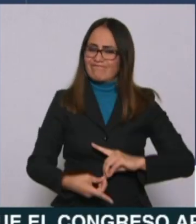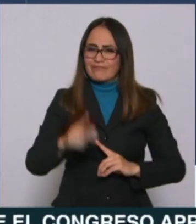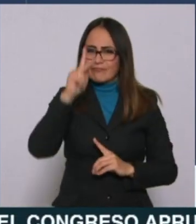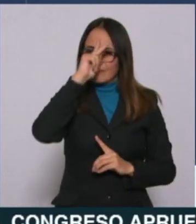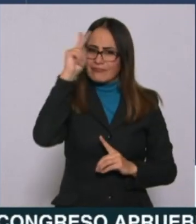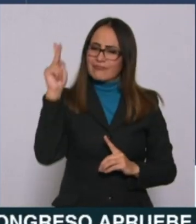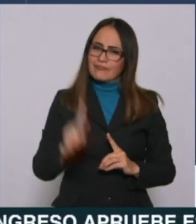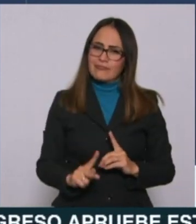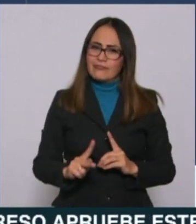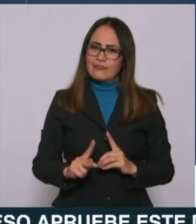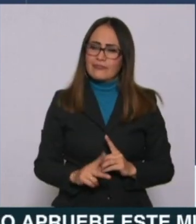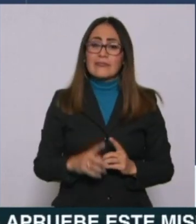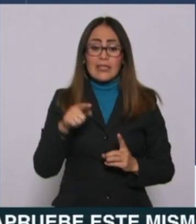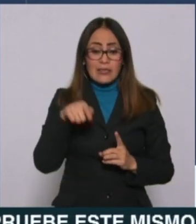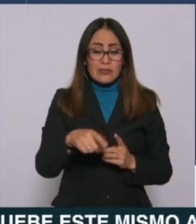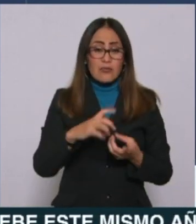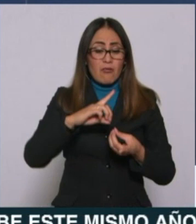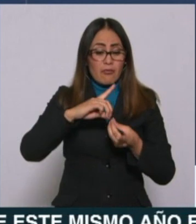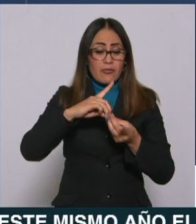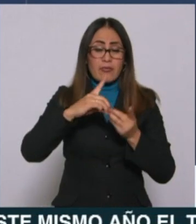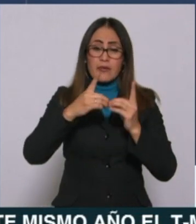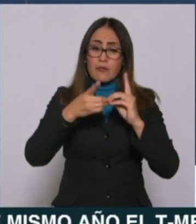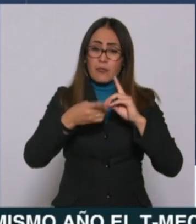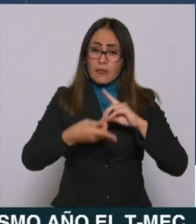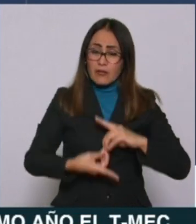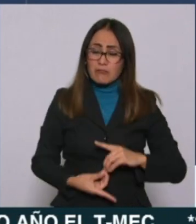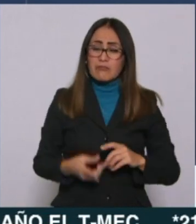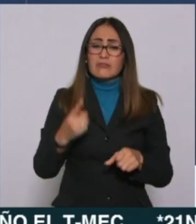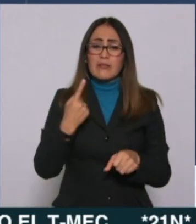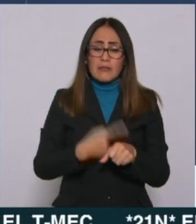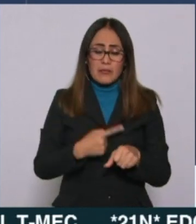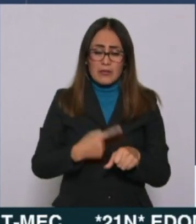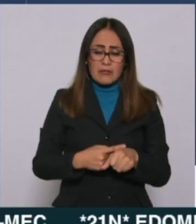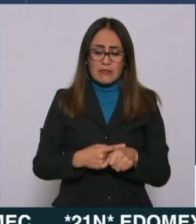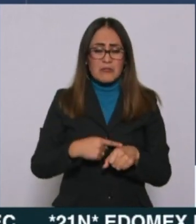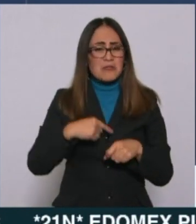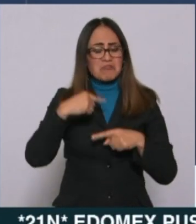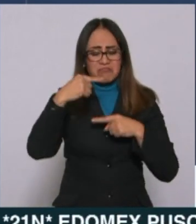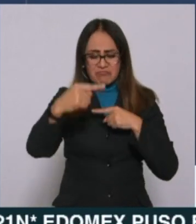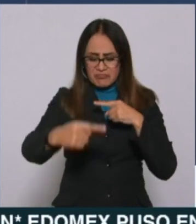supuesto. Esta depresión lo lleva a un círculo vicioso.